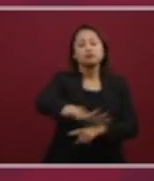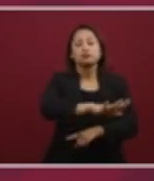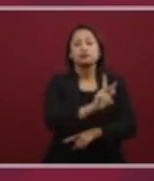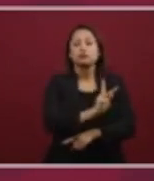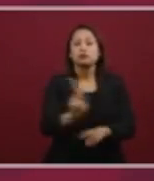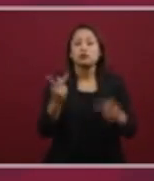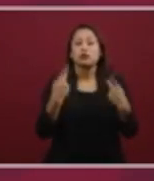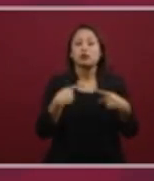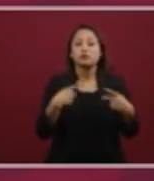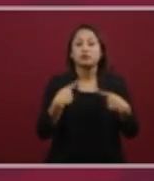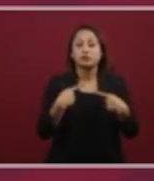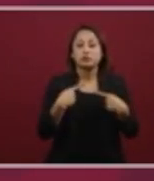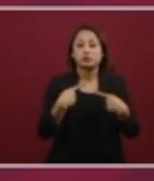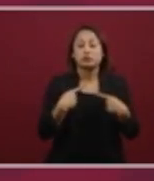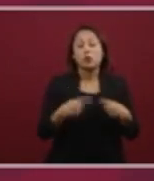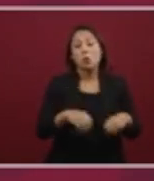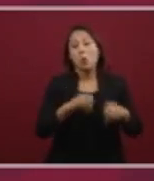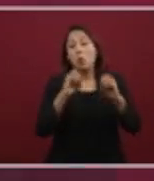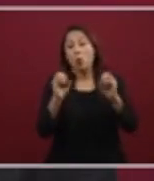para la educación del pueblo,